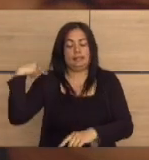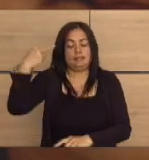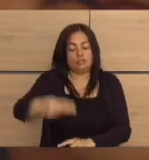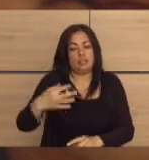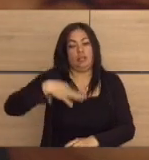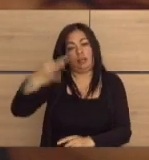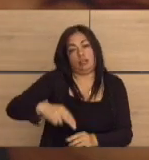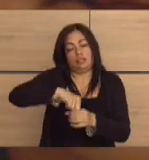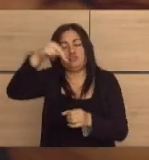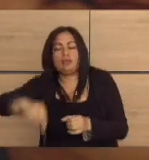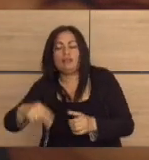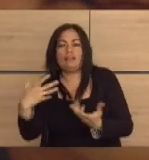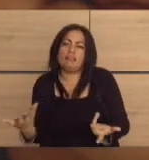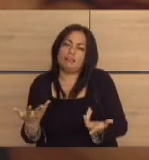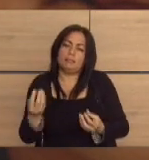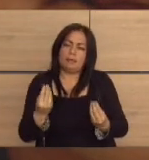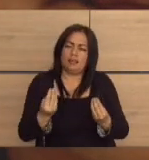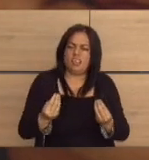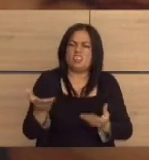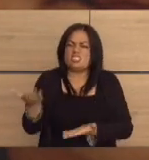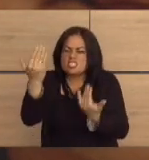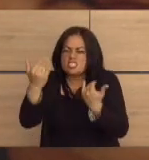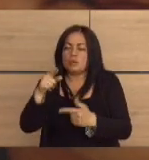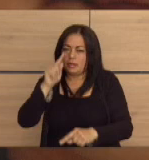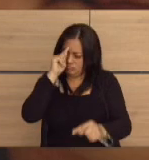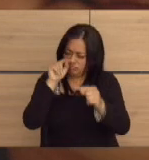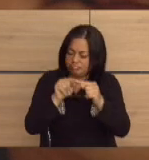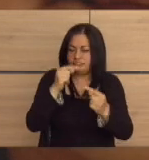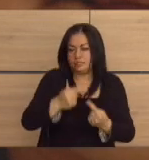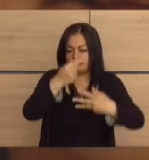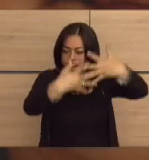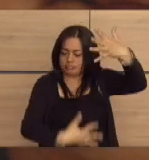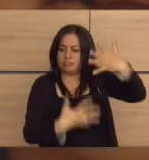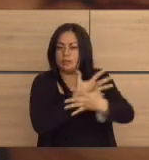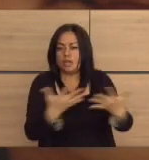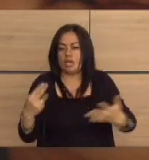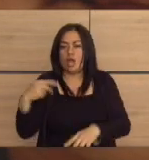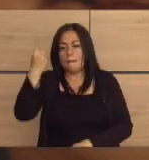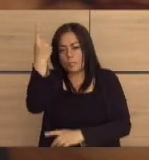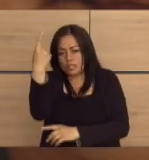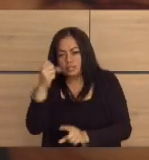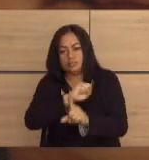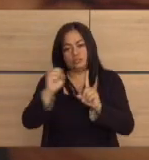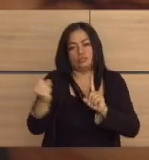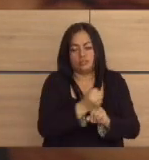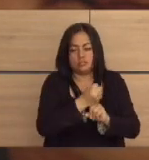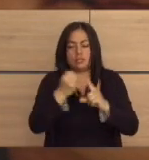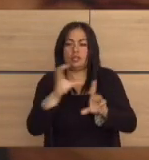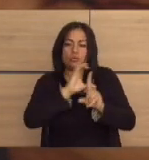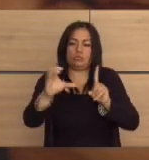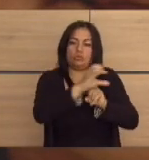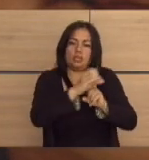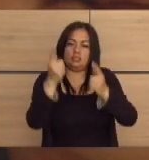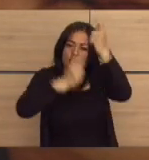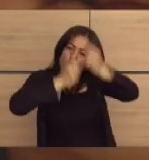ellos serán una vía, un medio para conocer de manera crítica las diversas posturas de los hechos políticos, sociales, culturales,